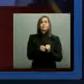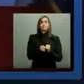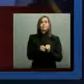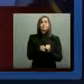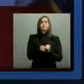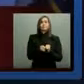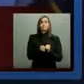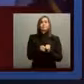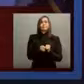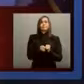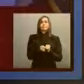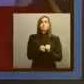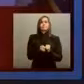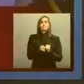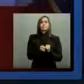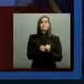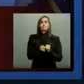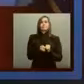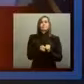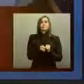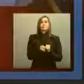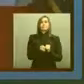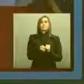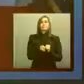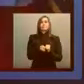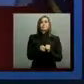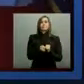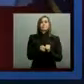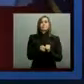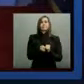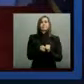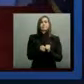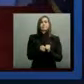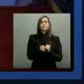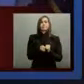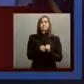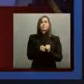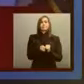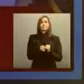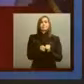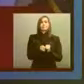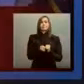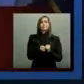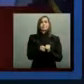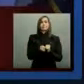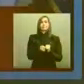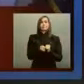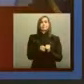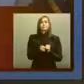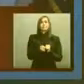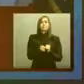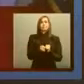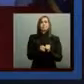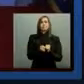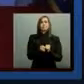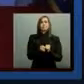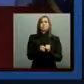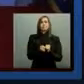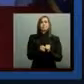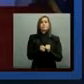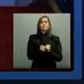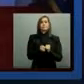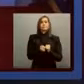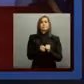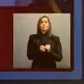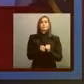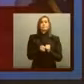el de control de precio y lo combustible con simplemente tres líneas este hombre